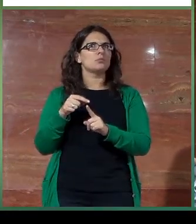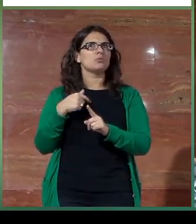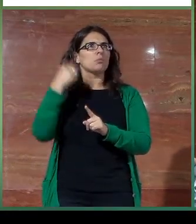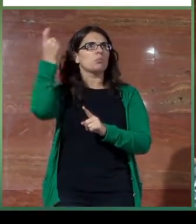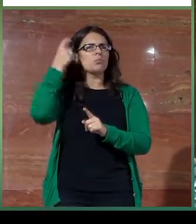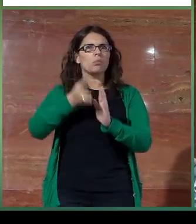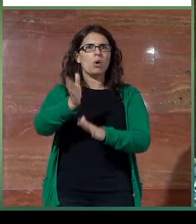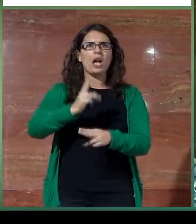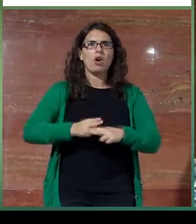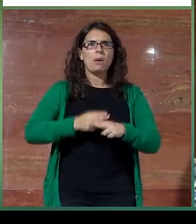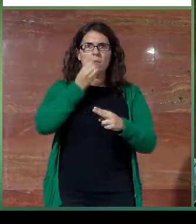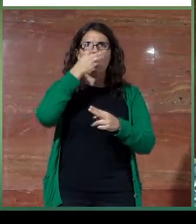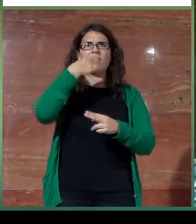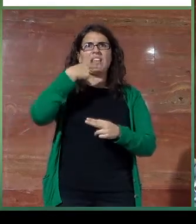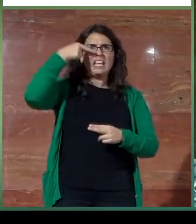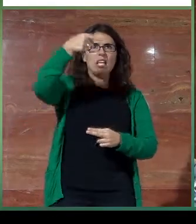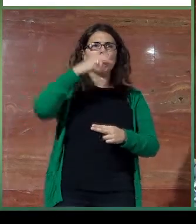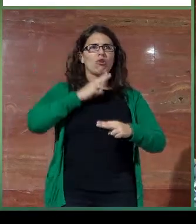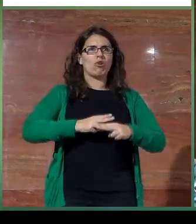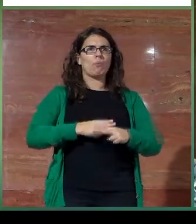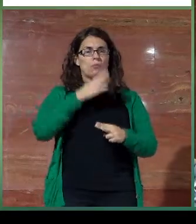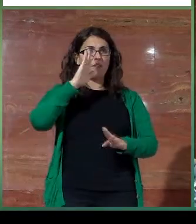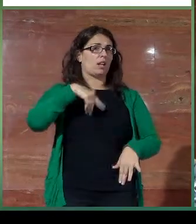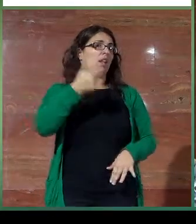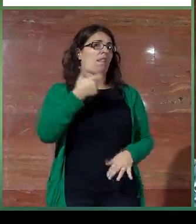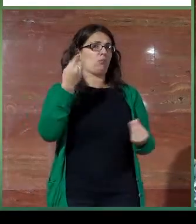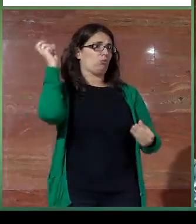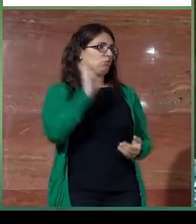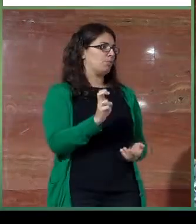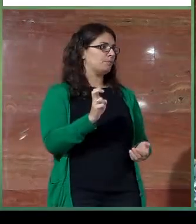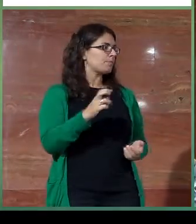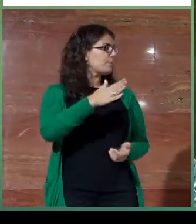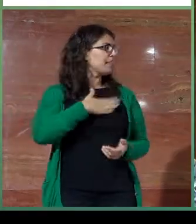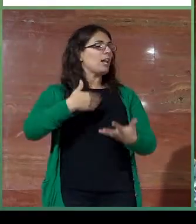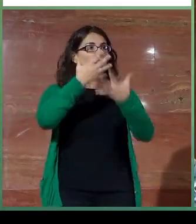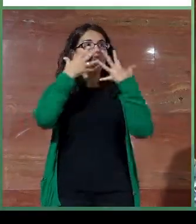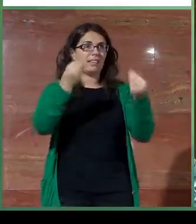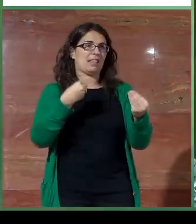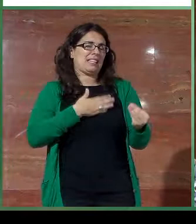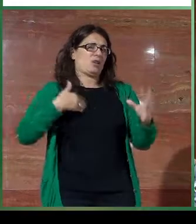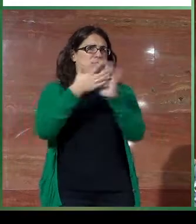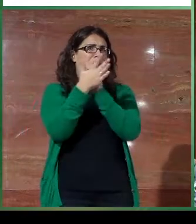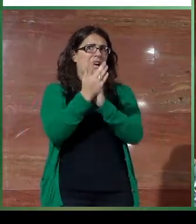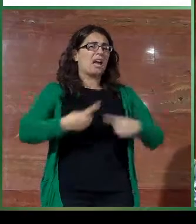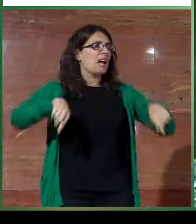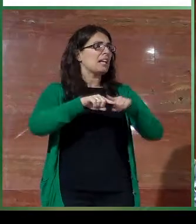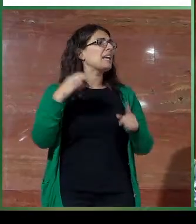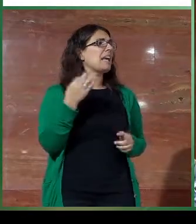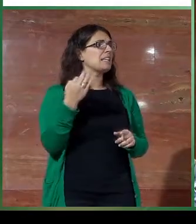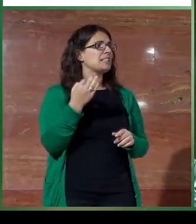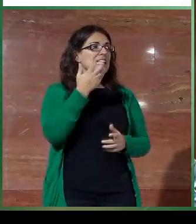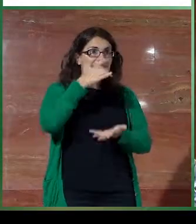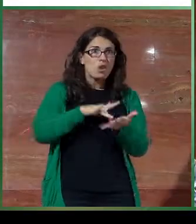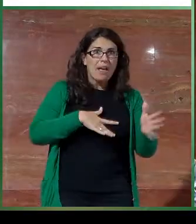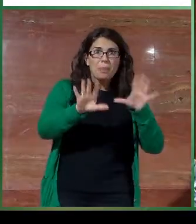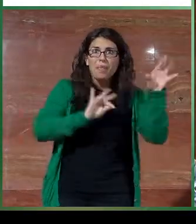no pongan todas las direcciones, porque he tardado un montón en llegar aquí. Lo que quiero que entiendan y lo que quiero explicarles a todos ustedes es que cuando se toman